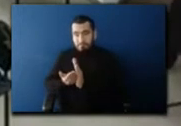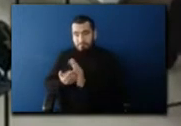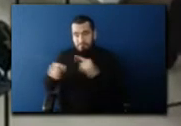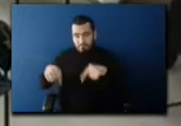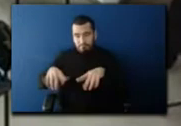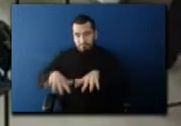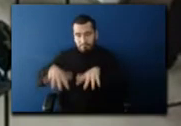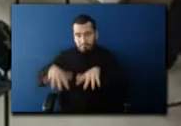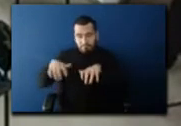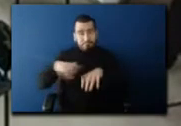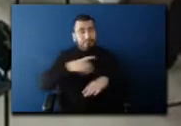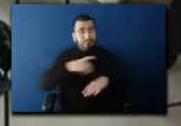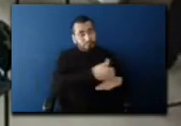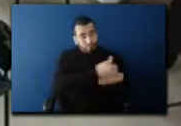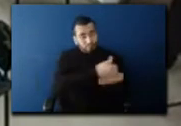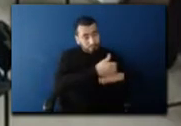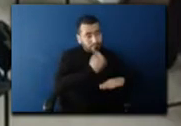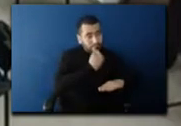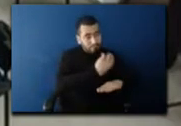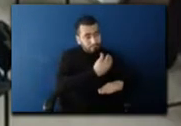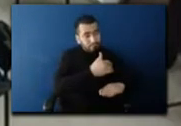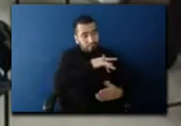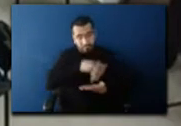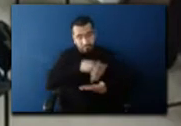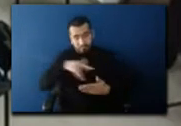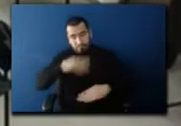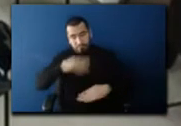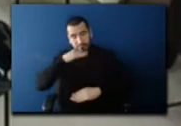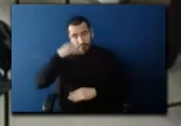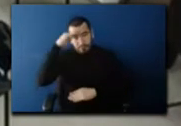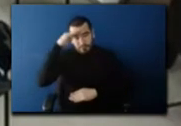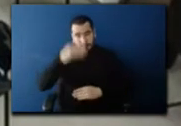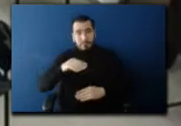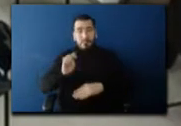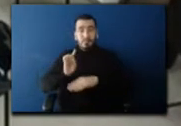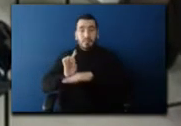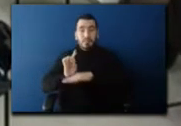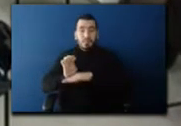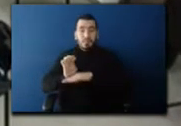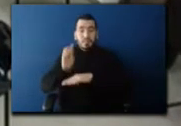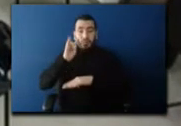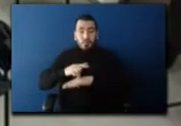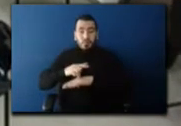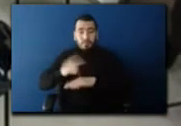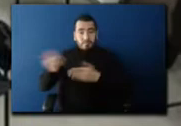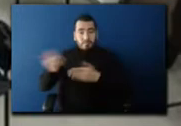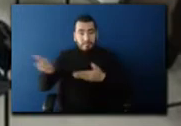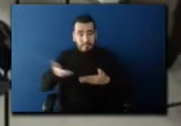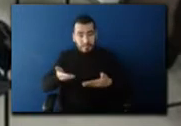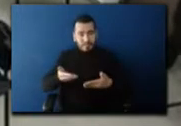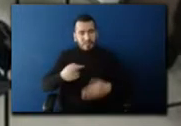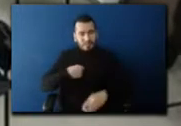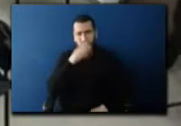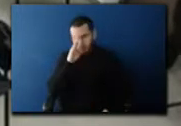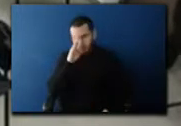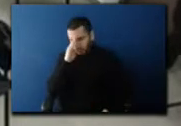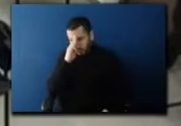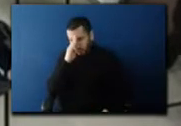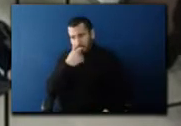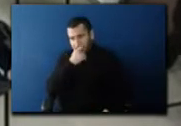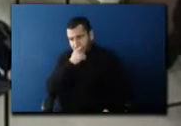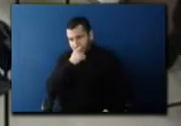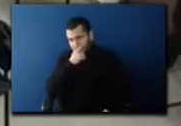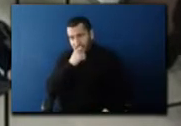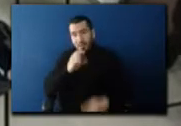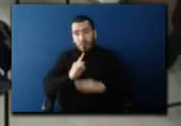en Medellín, señor superintendente, bienvenido. Yo sí tengo una duda con respecto a este